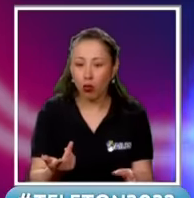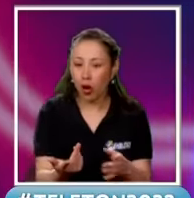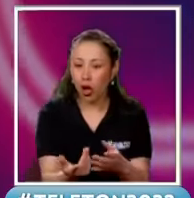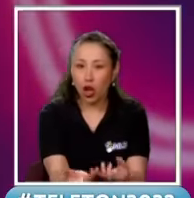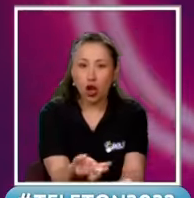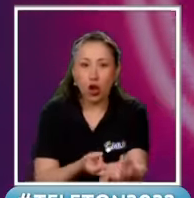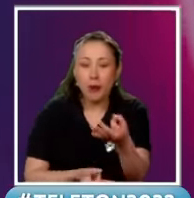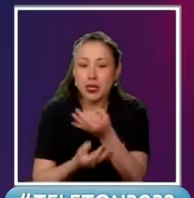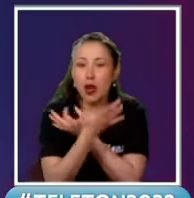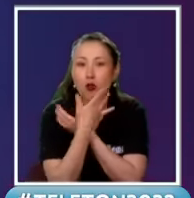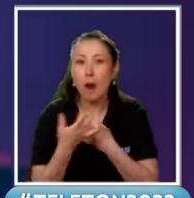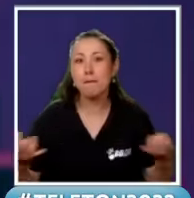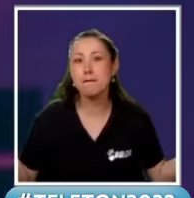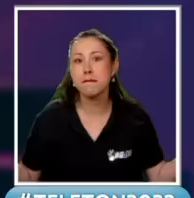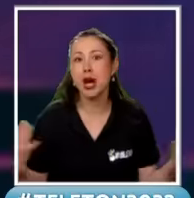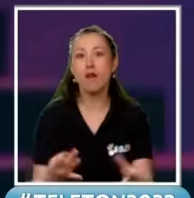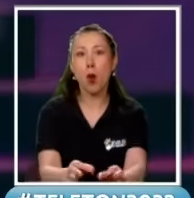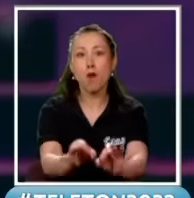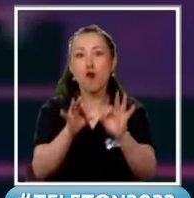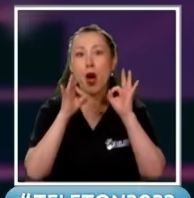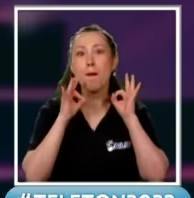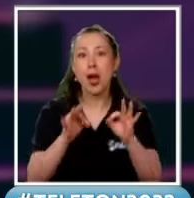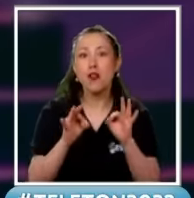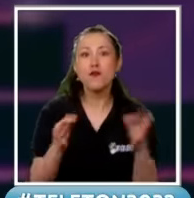maravilloso, ¿cachai? Que...